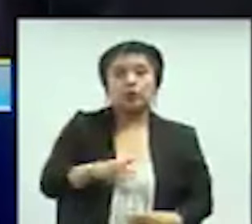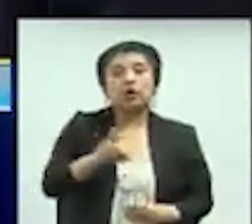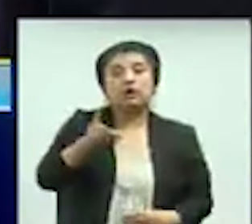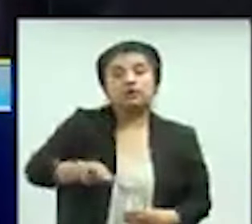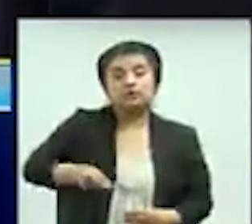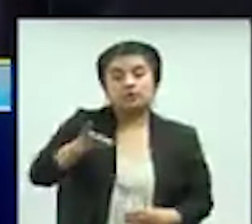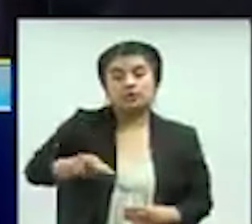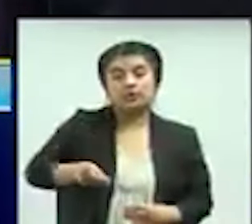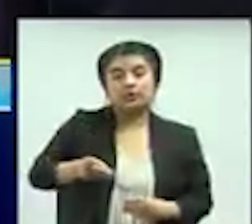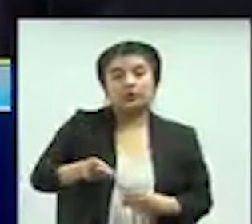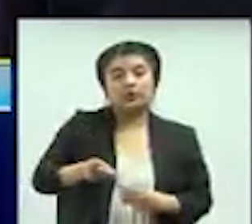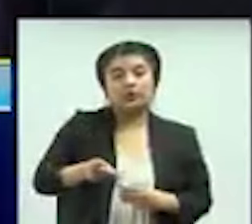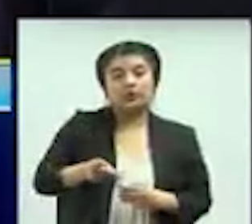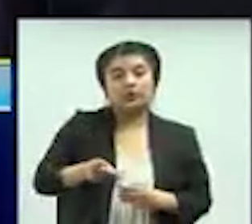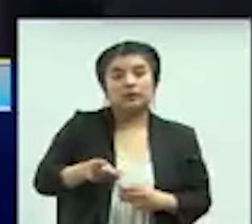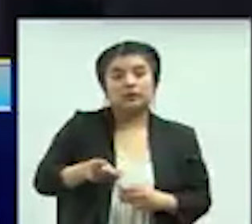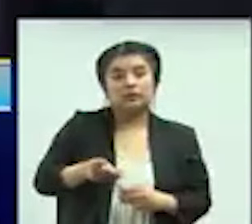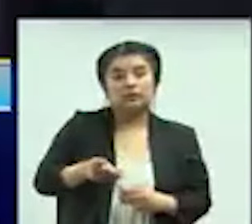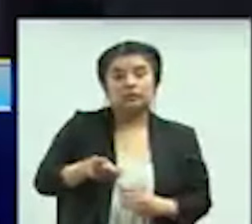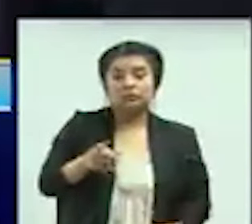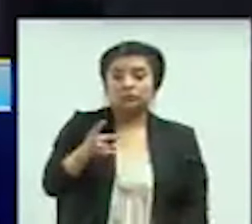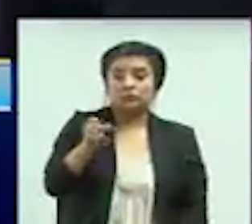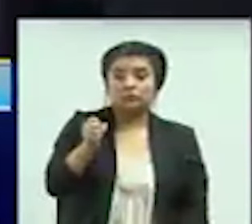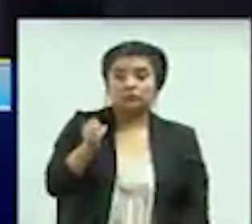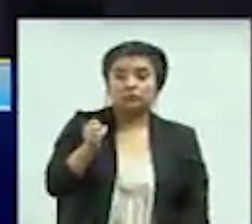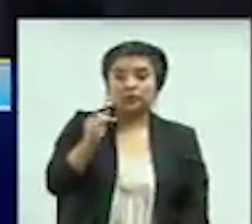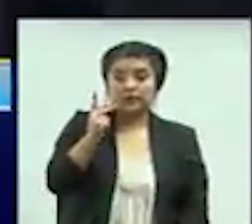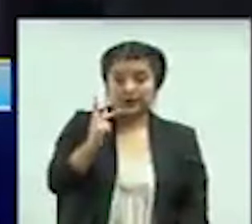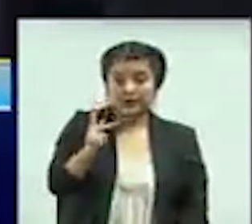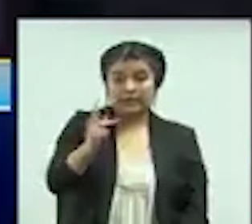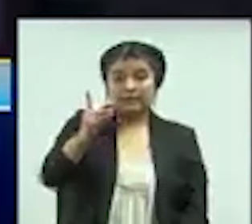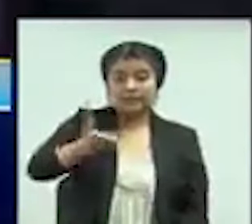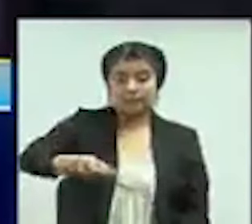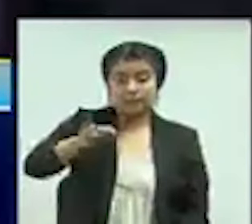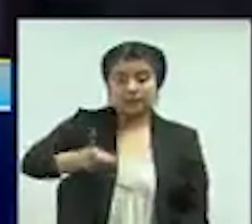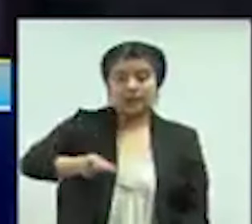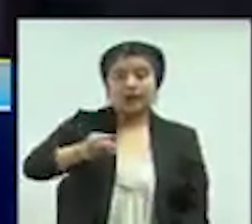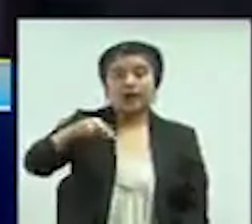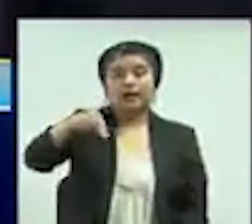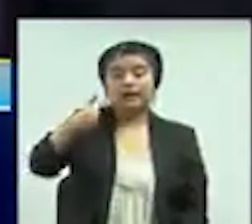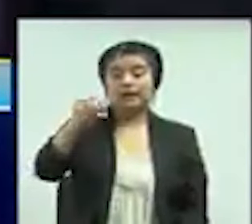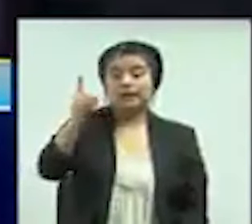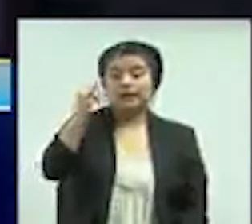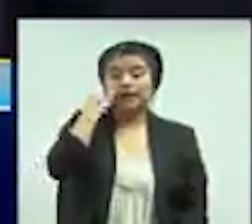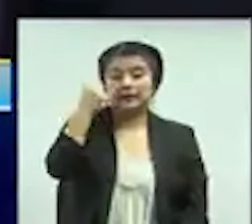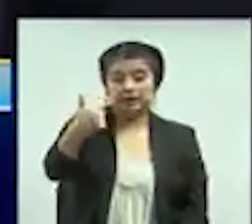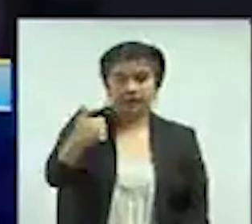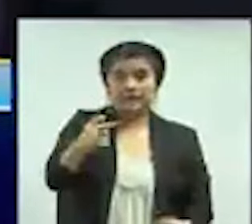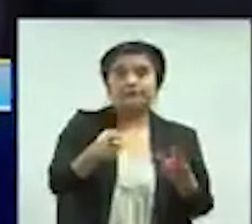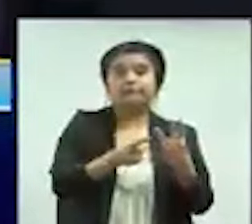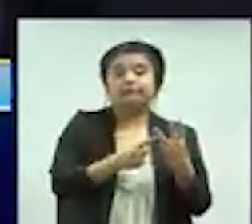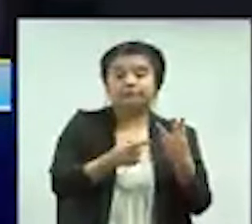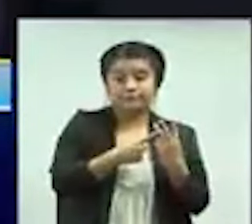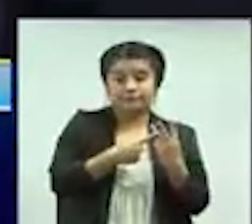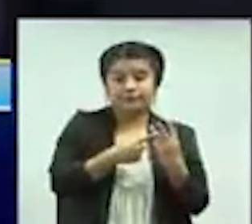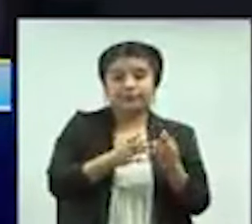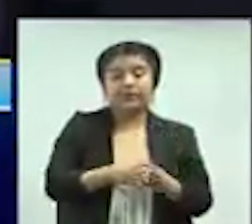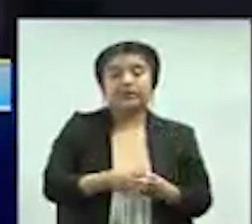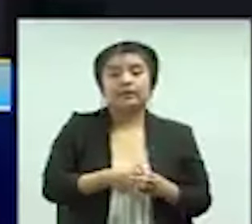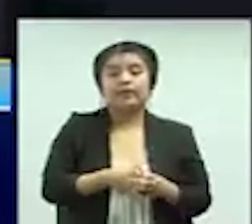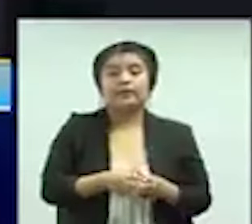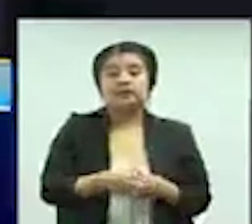Palacios, quien, y diputada Nadia Lorena de León Torres. Por